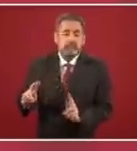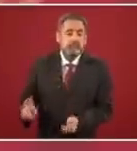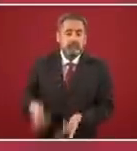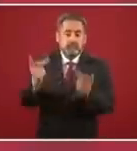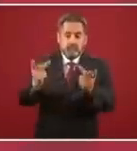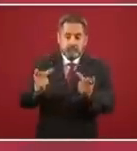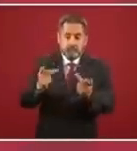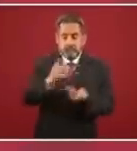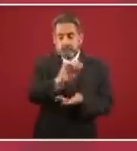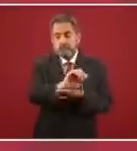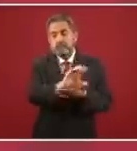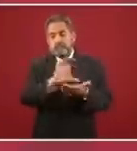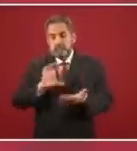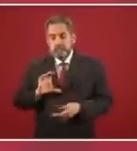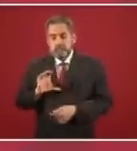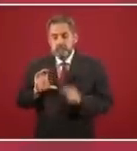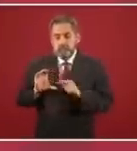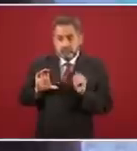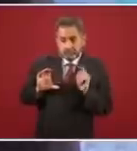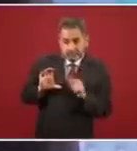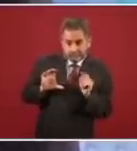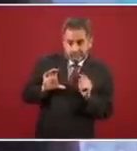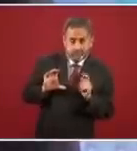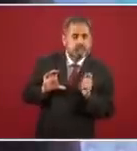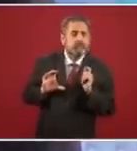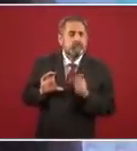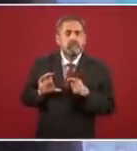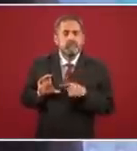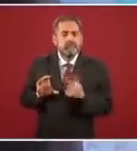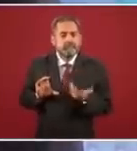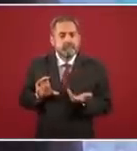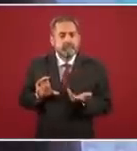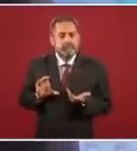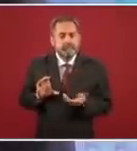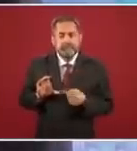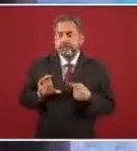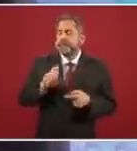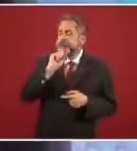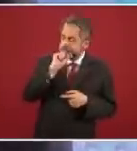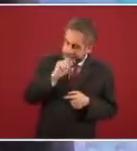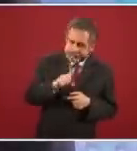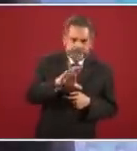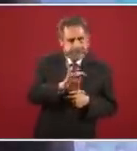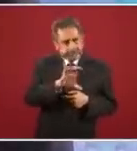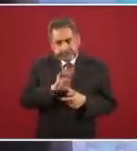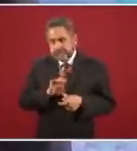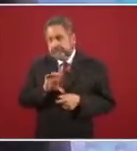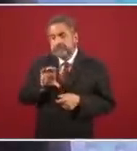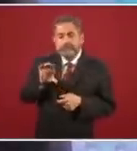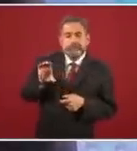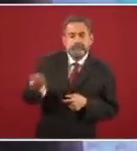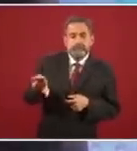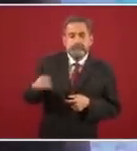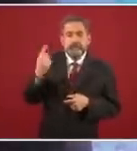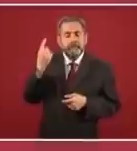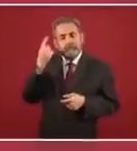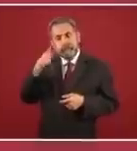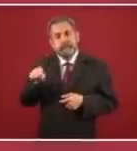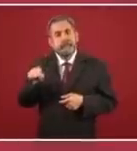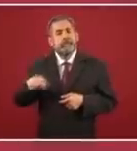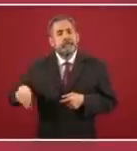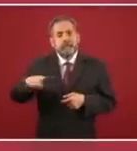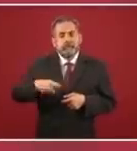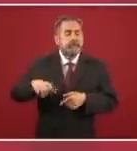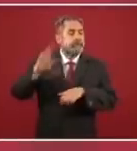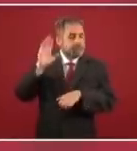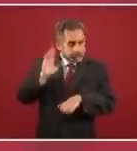ese dinero adicional se va a ocupar también para comprar